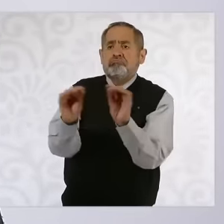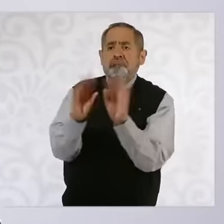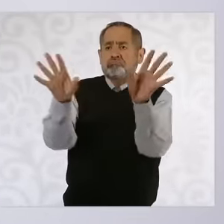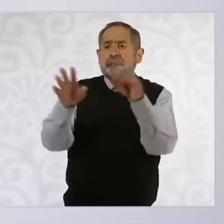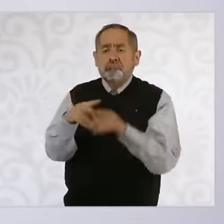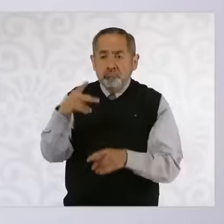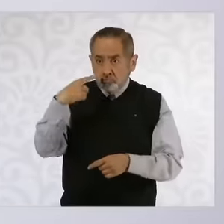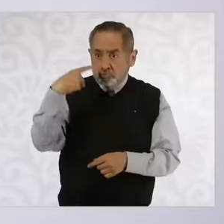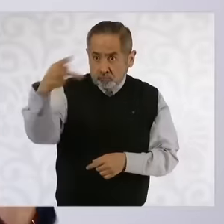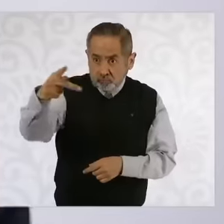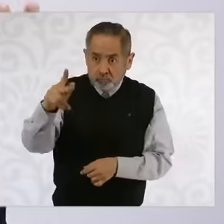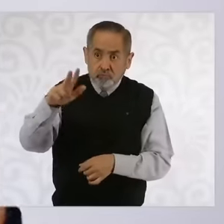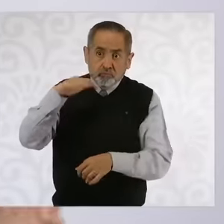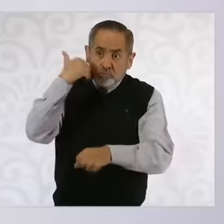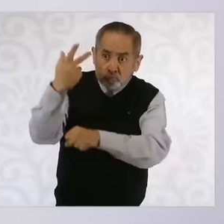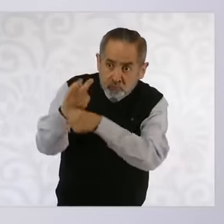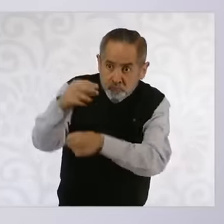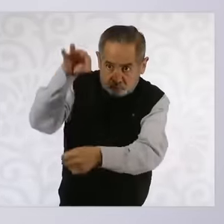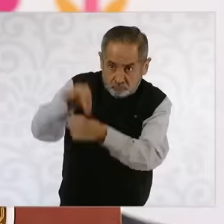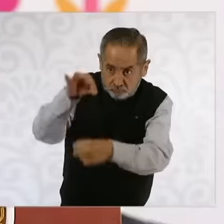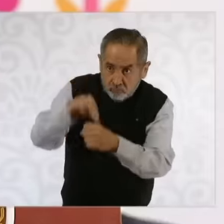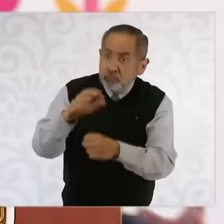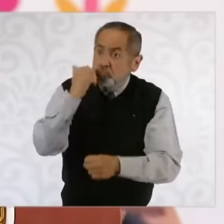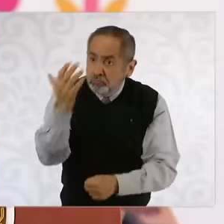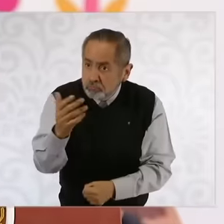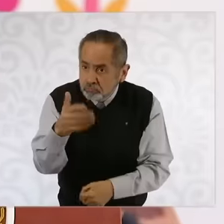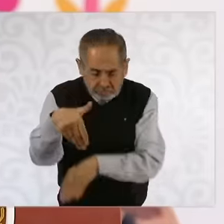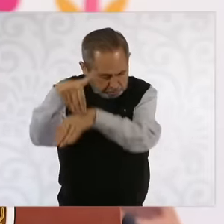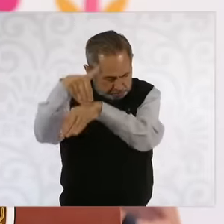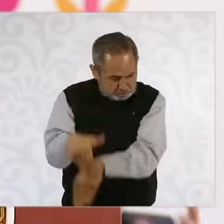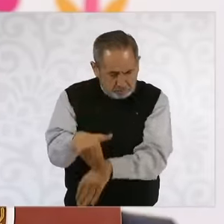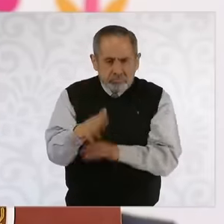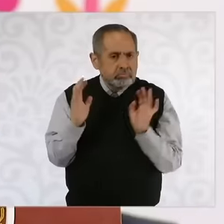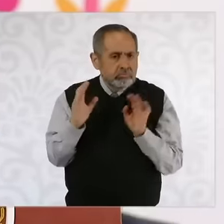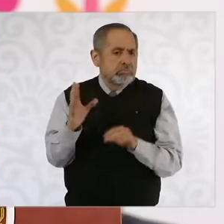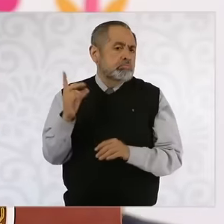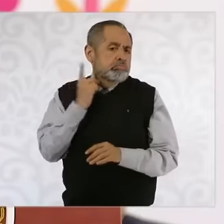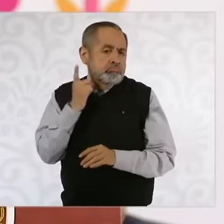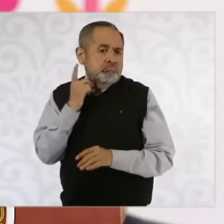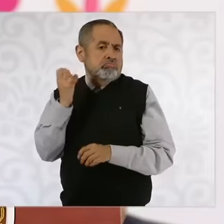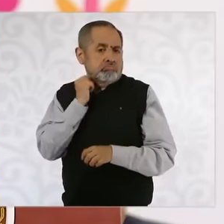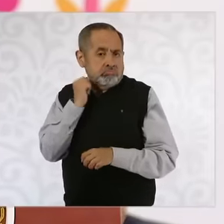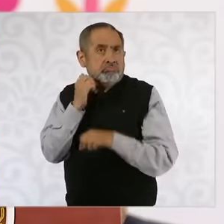que su voluntad la cumplió el constituyente.